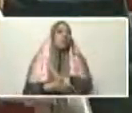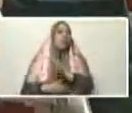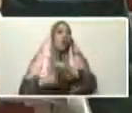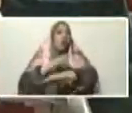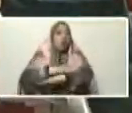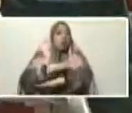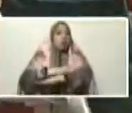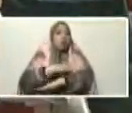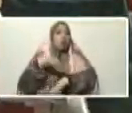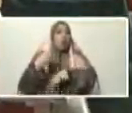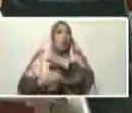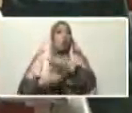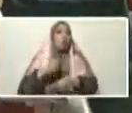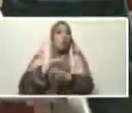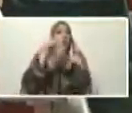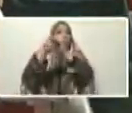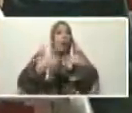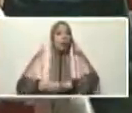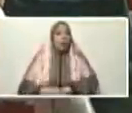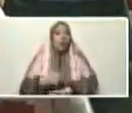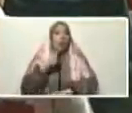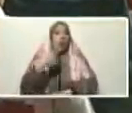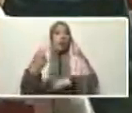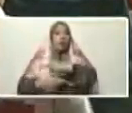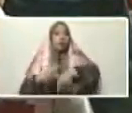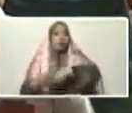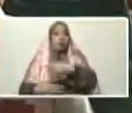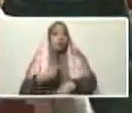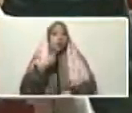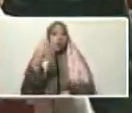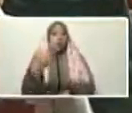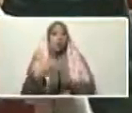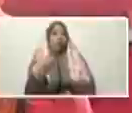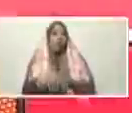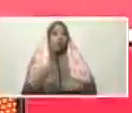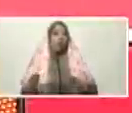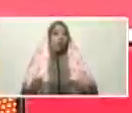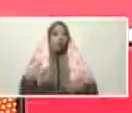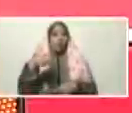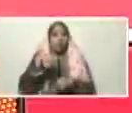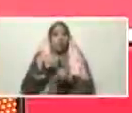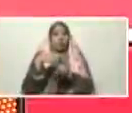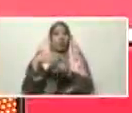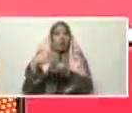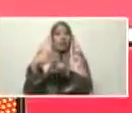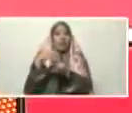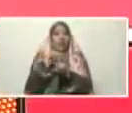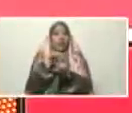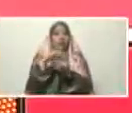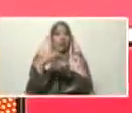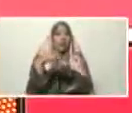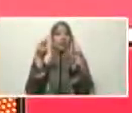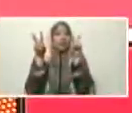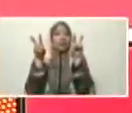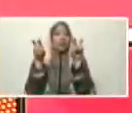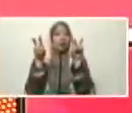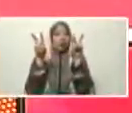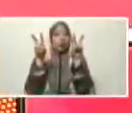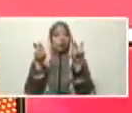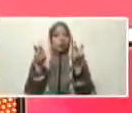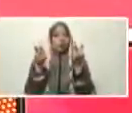o sea de verdad para que la revolución se adapte a las circunstancias nuevas que se van creando